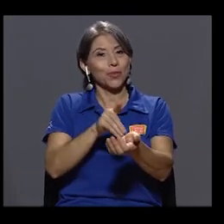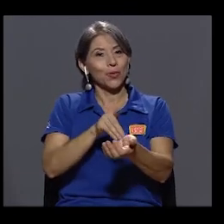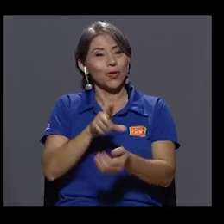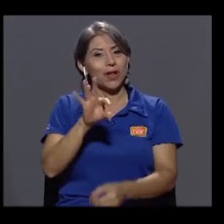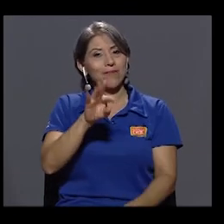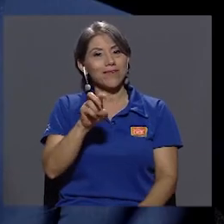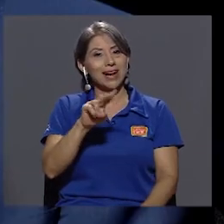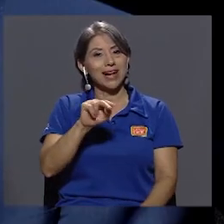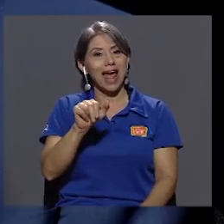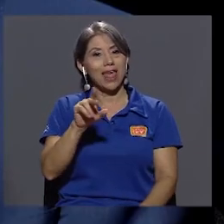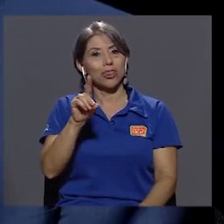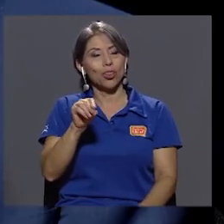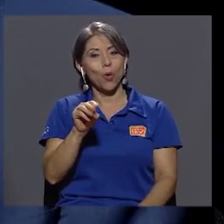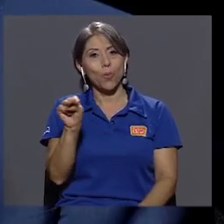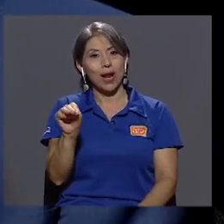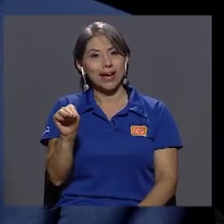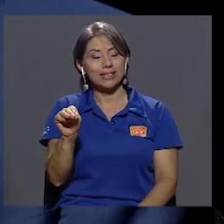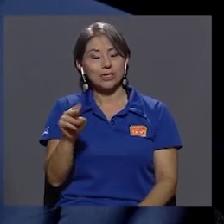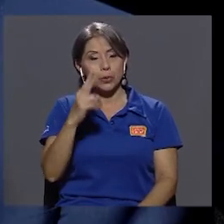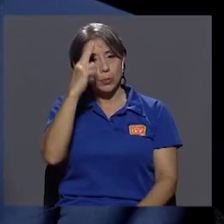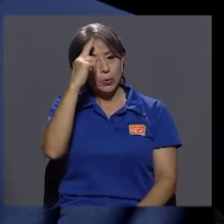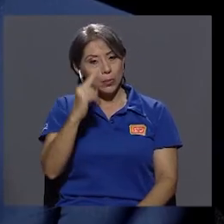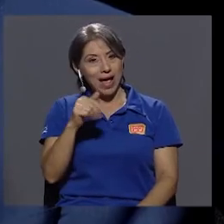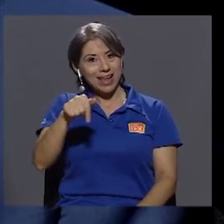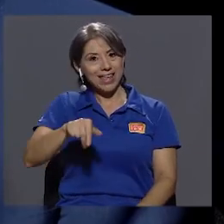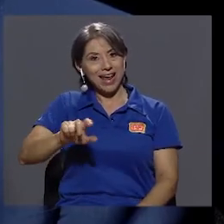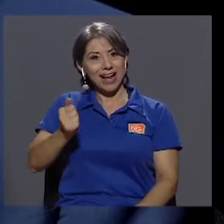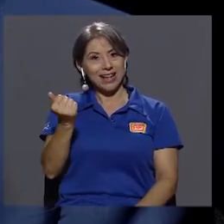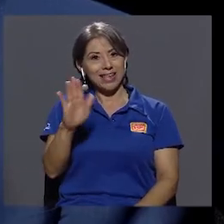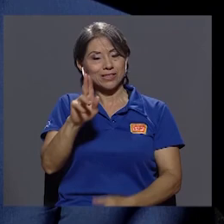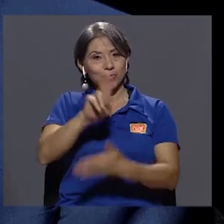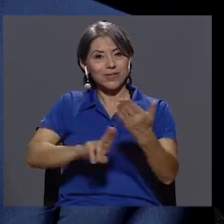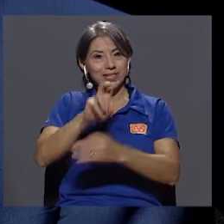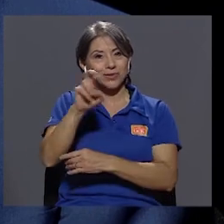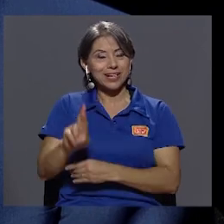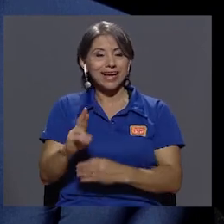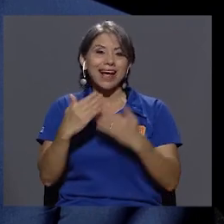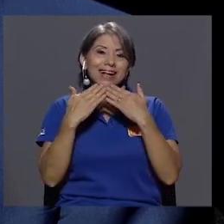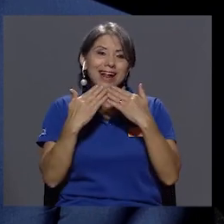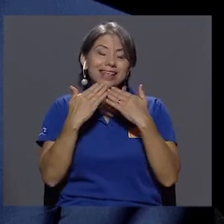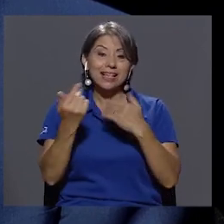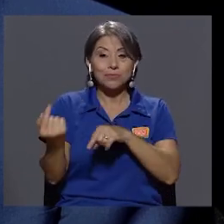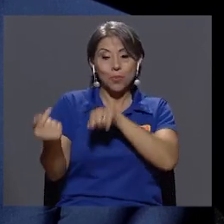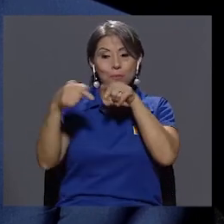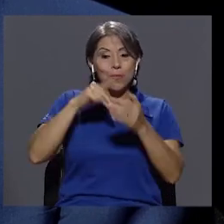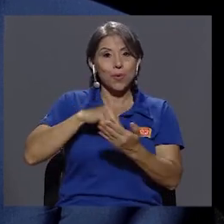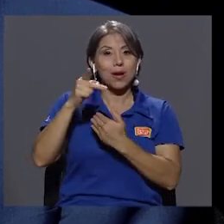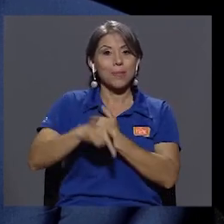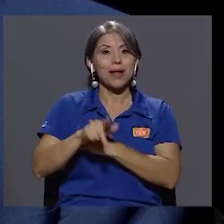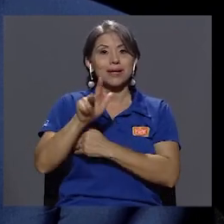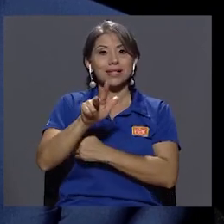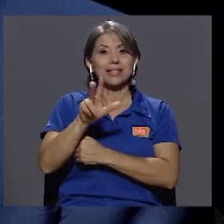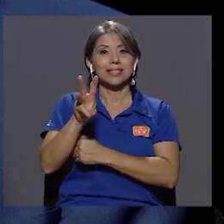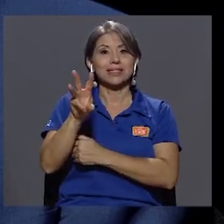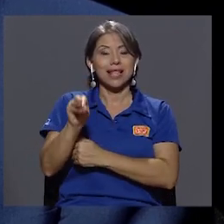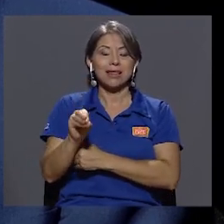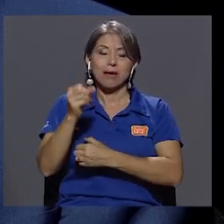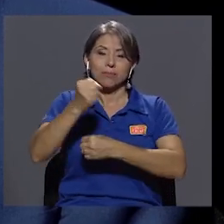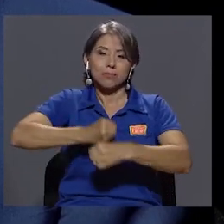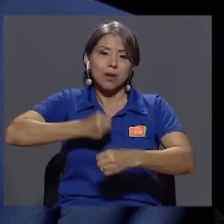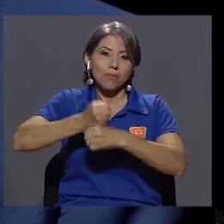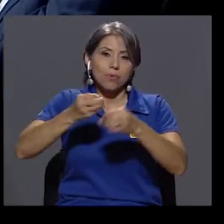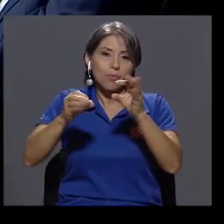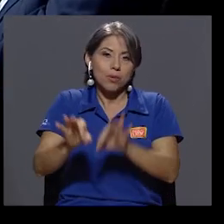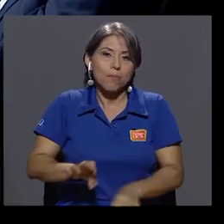fernando morales de verdad que nos honra tener lo que al canal quien su universidad de costa rica es estar entre 60 y sobre todo puede ser una labor